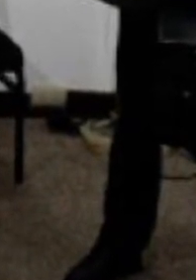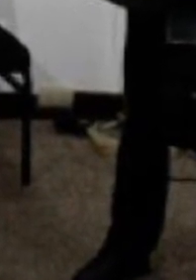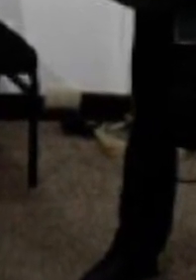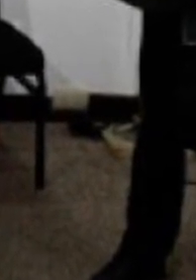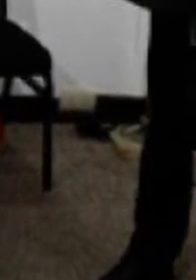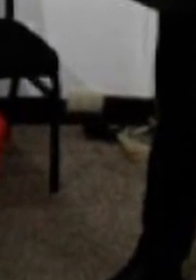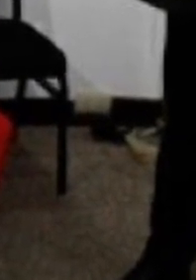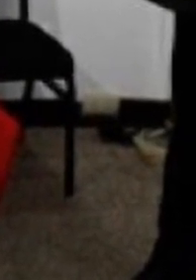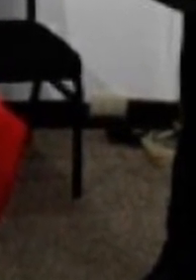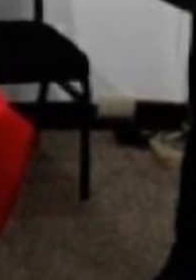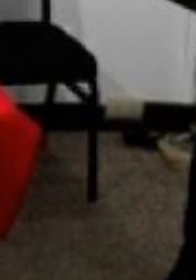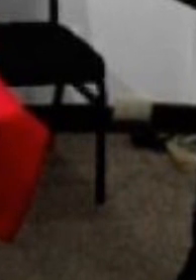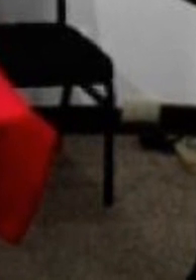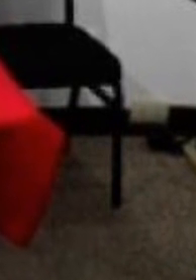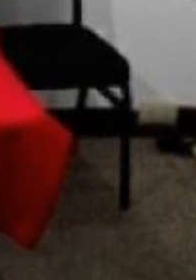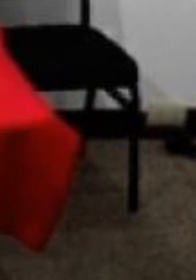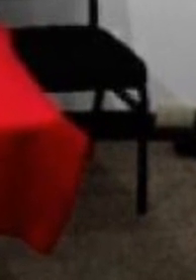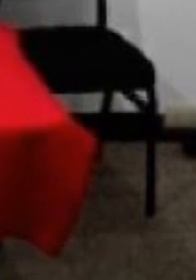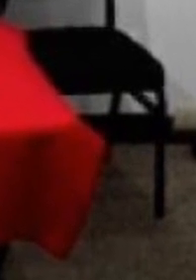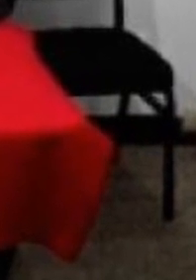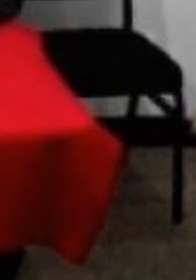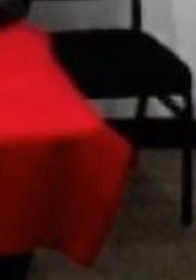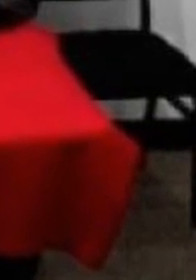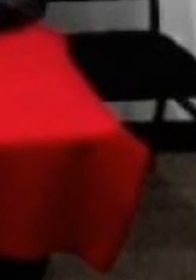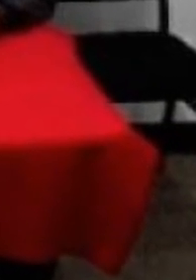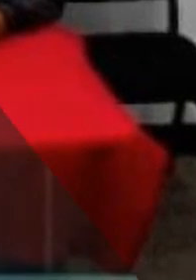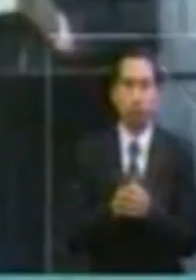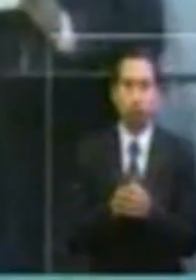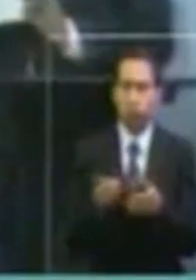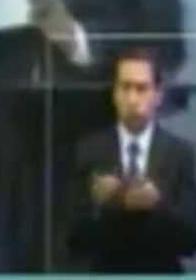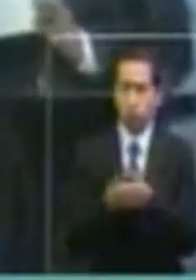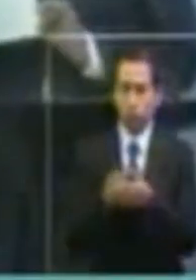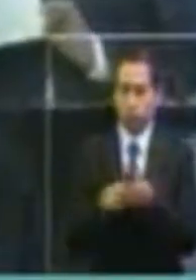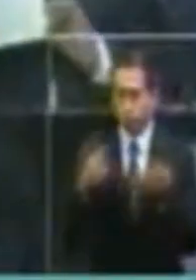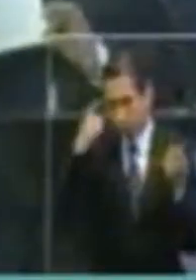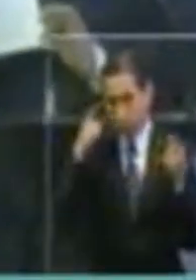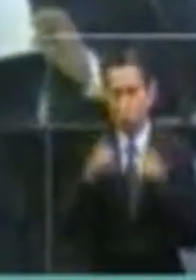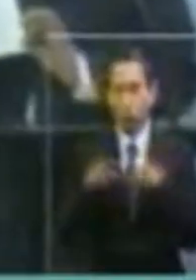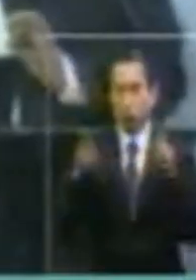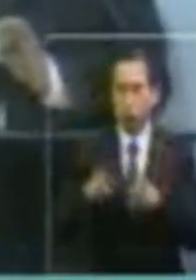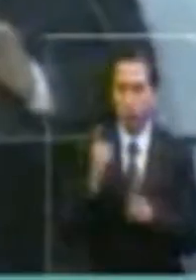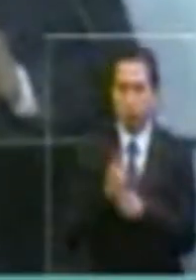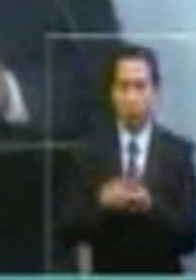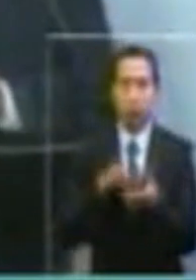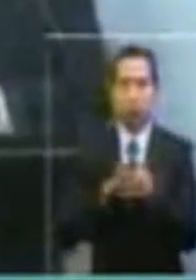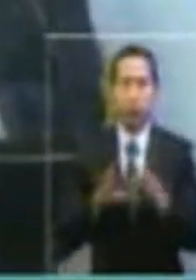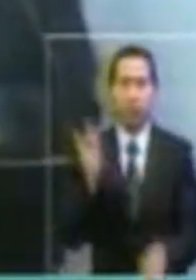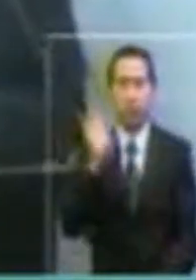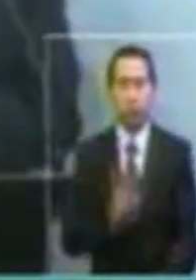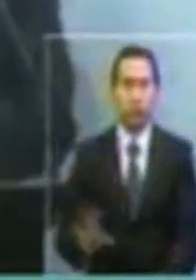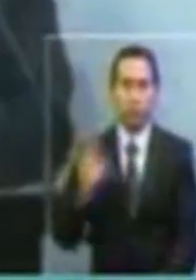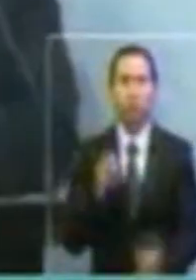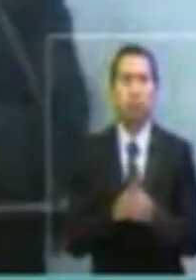las Bartolinas, CONLAMAC, CIDOB, e Interculturales. Murillo, antes opositor al gobierno del